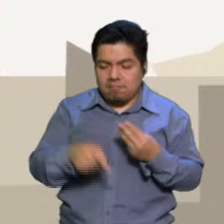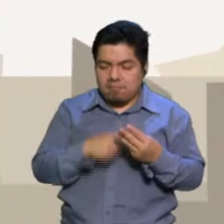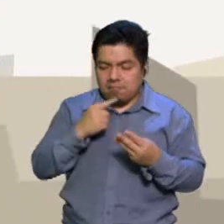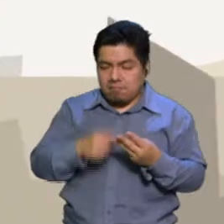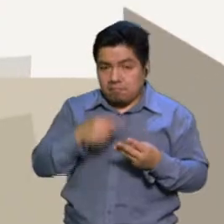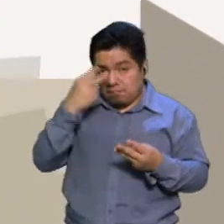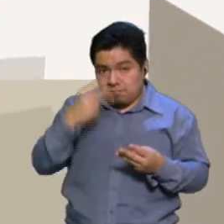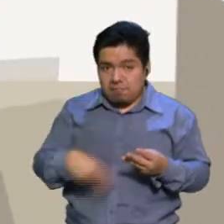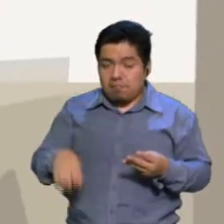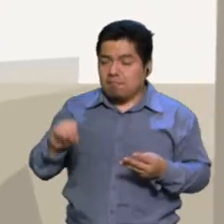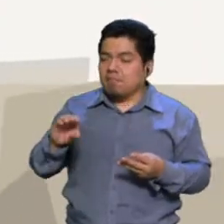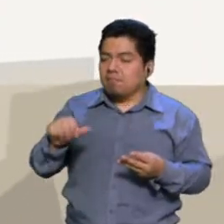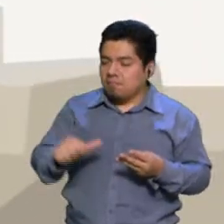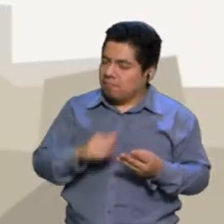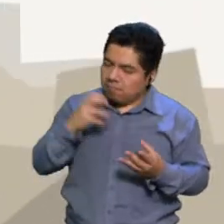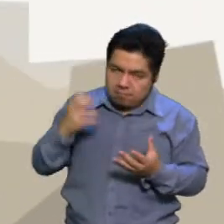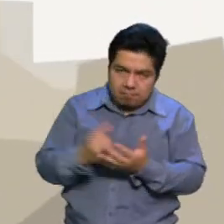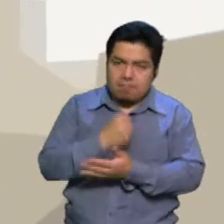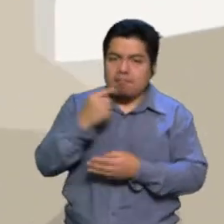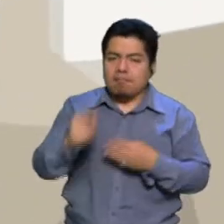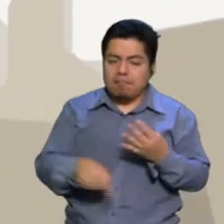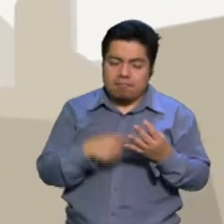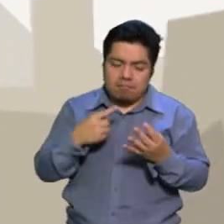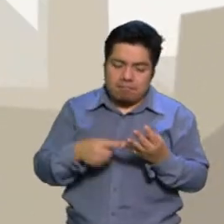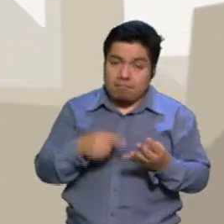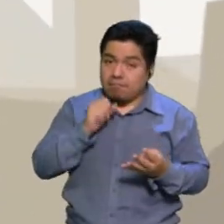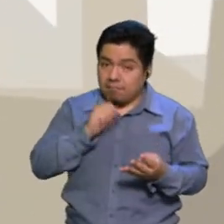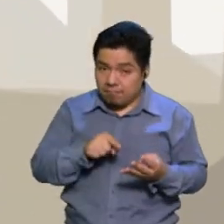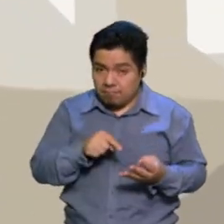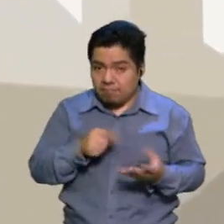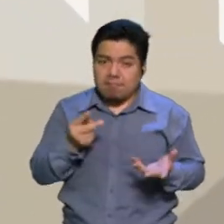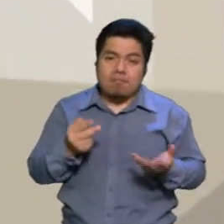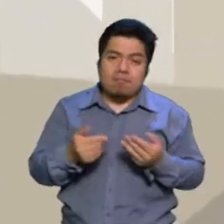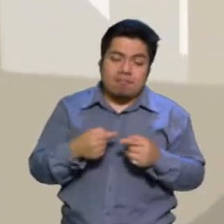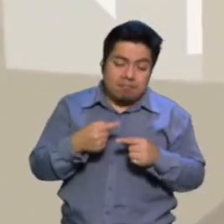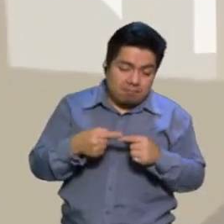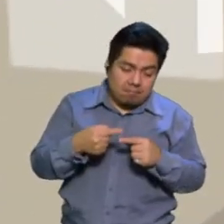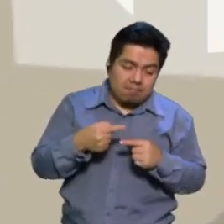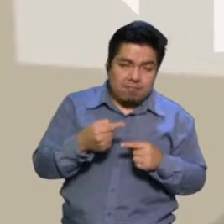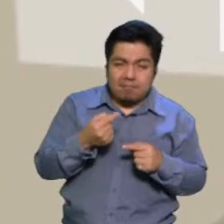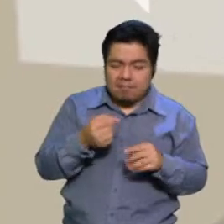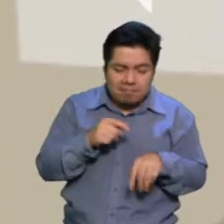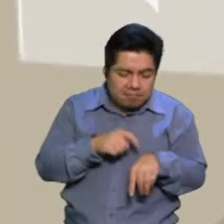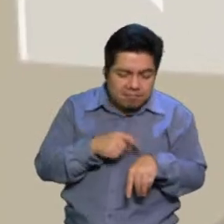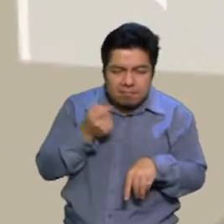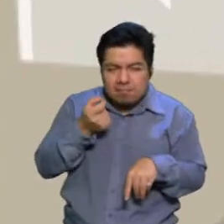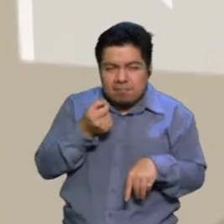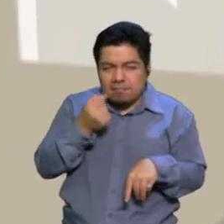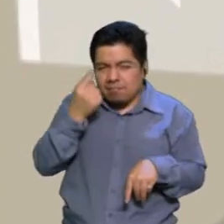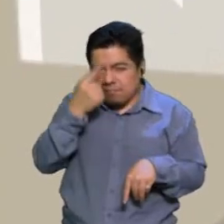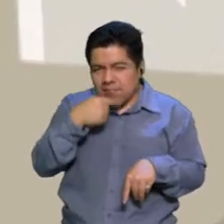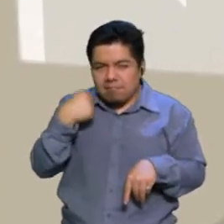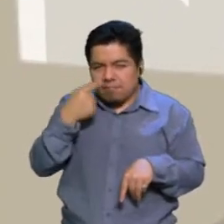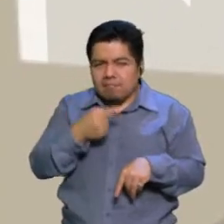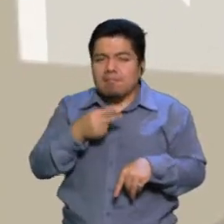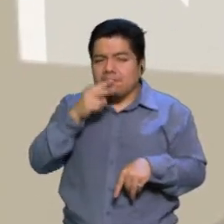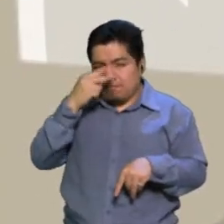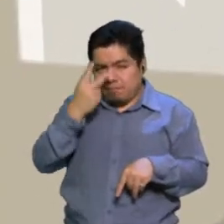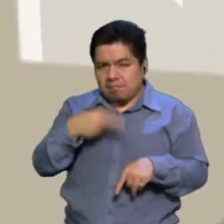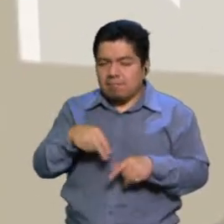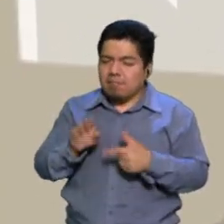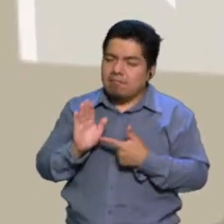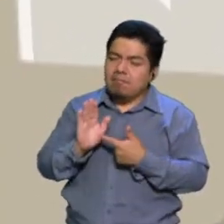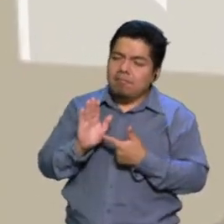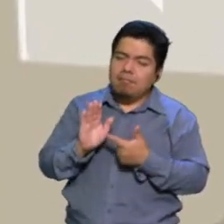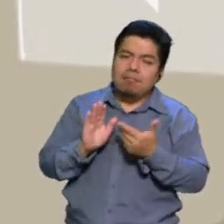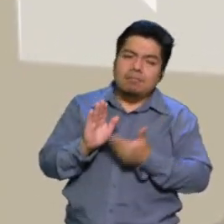en la OEA y lo apabulló. Y te lo digo de una vez, en unas pocas horas México ya va a exponer y